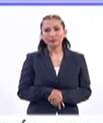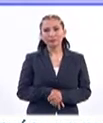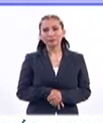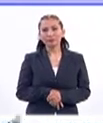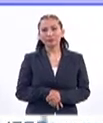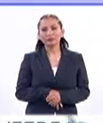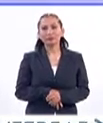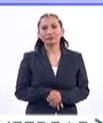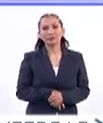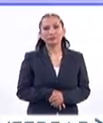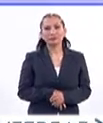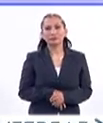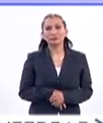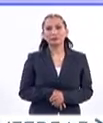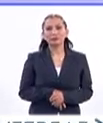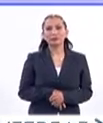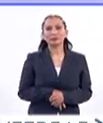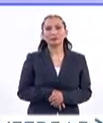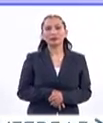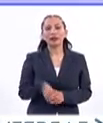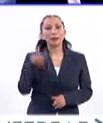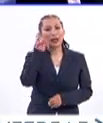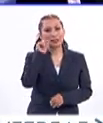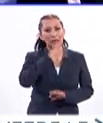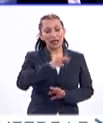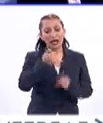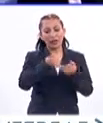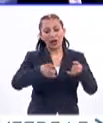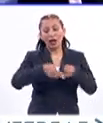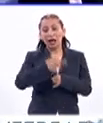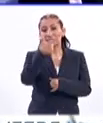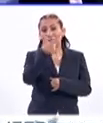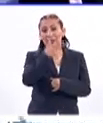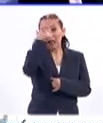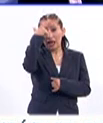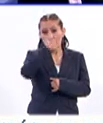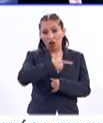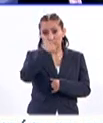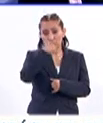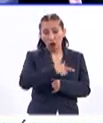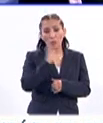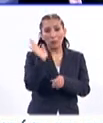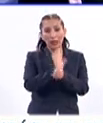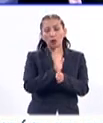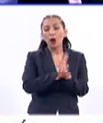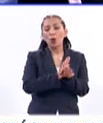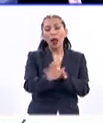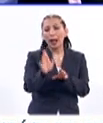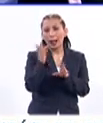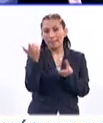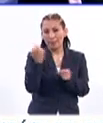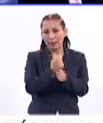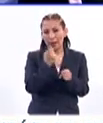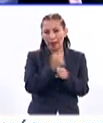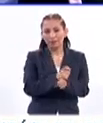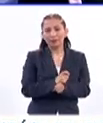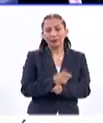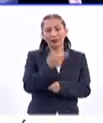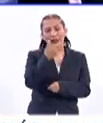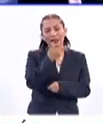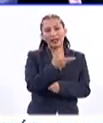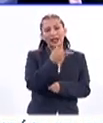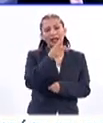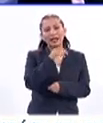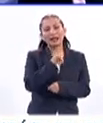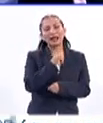anuncio, en el comercial, que pues mañana ya es la inauguración a las 7 de la noche con una película que abre el festival. Con High